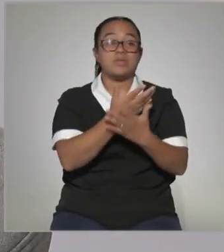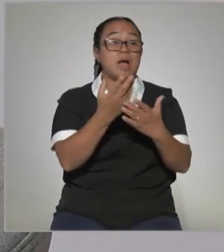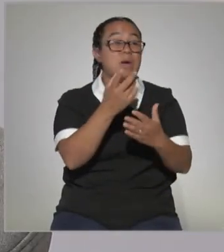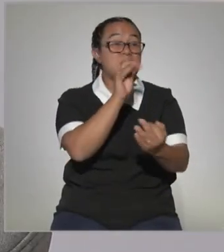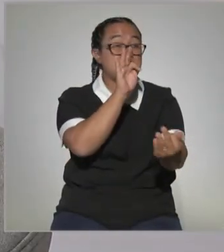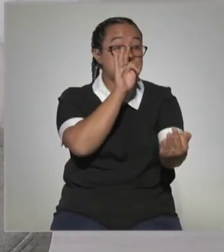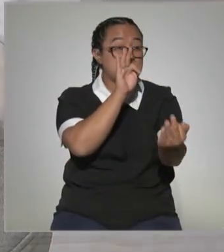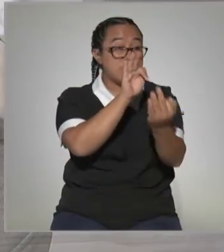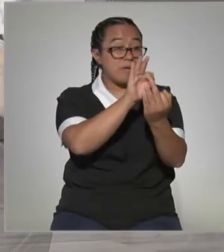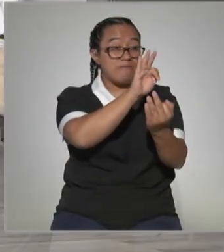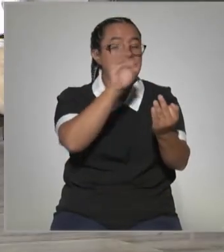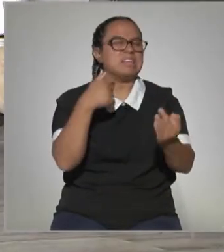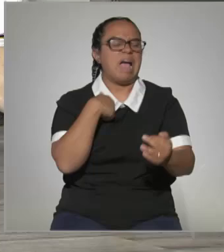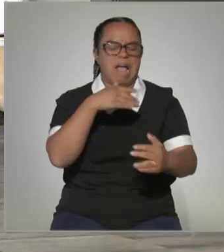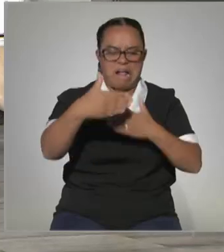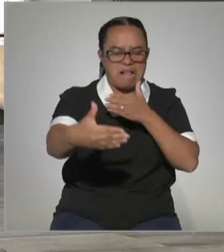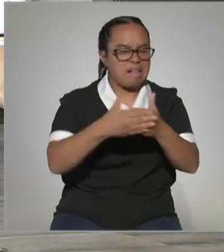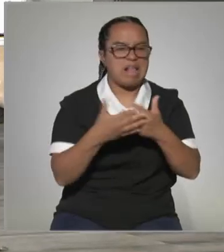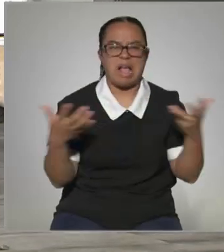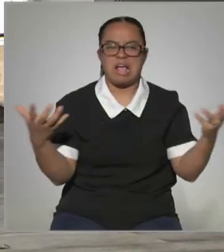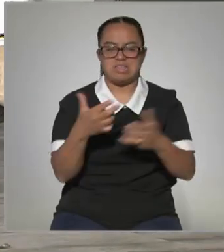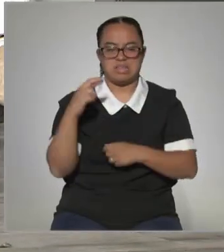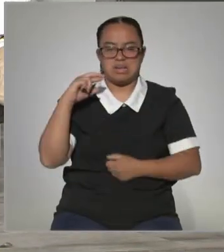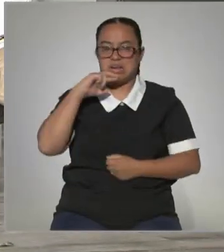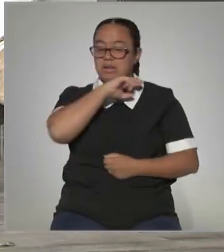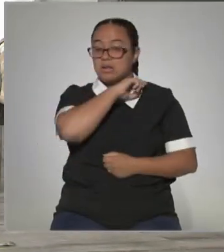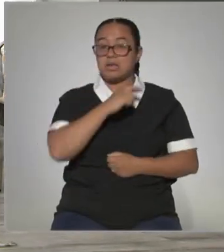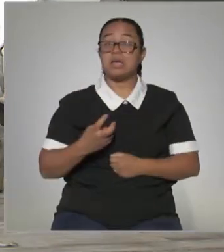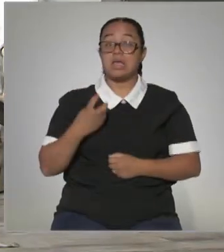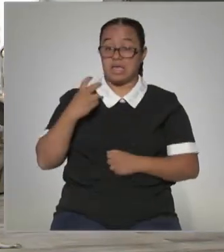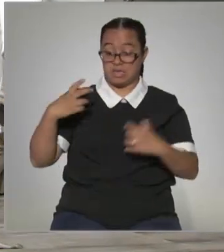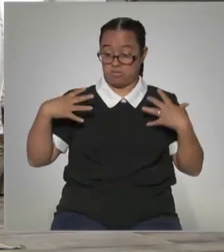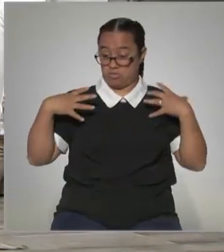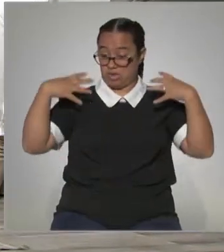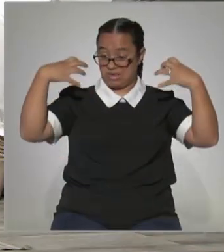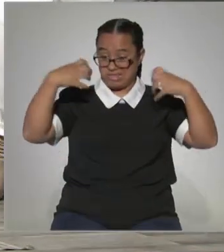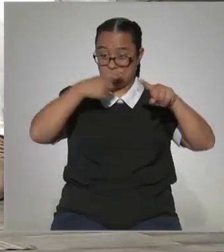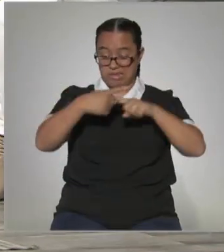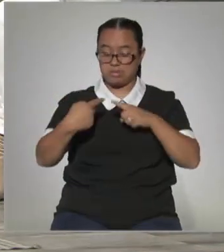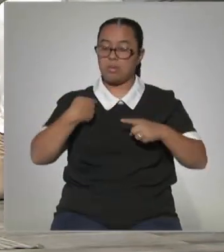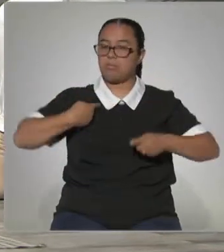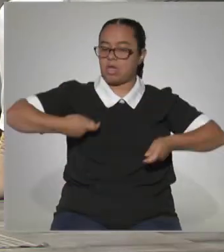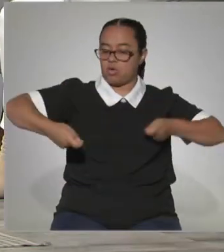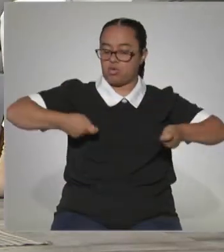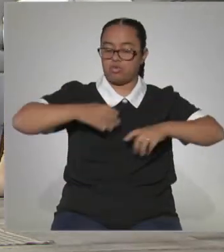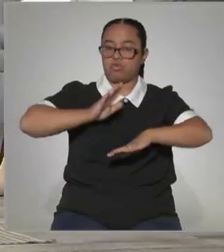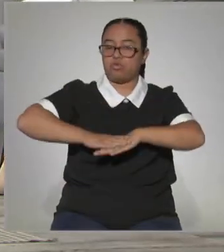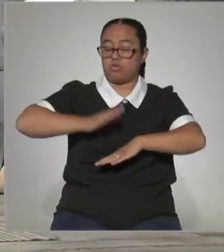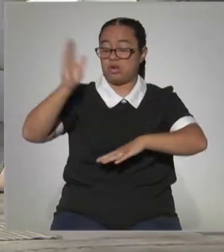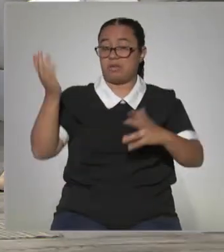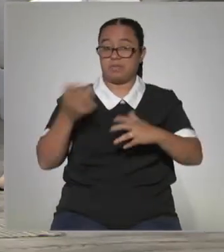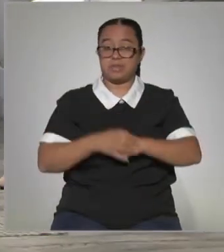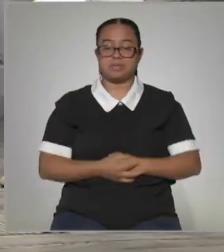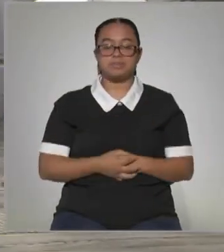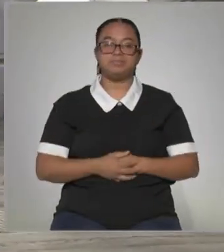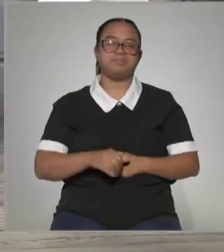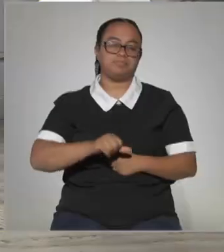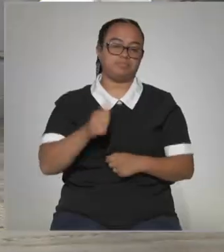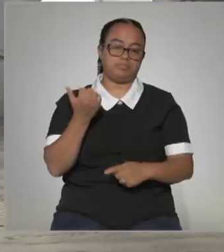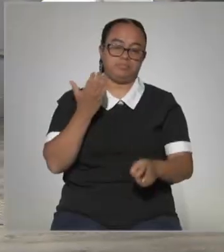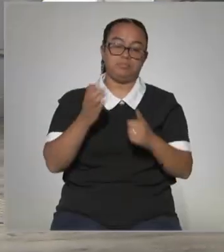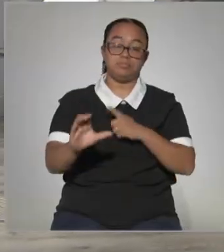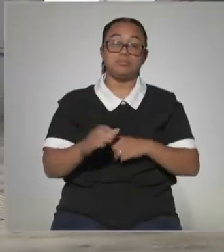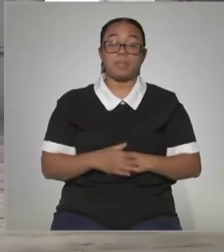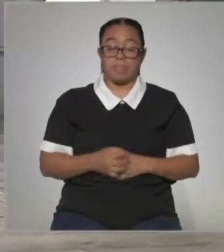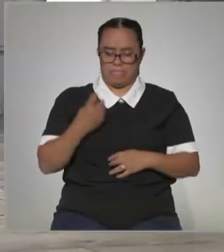Qué fuerte darte cuenta de que el estrés te controla más de lo que crees. Y Claudia Romero nos dice: el